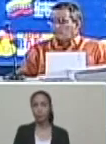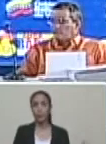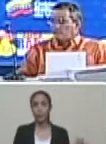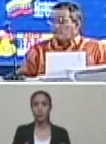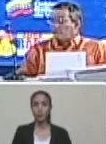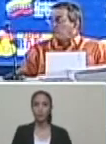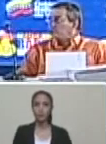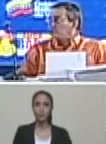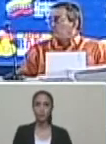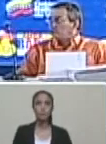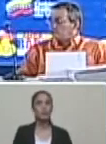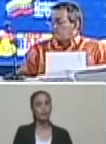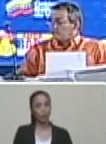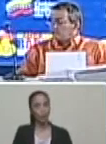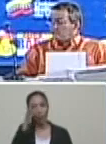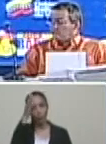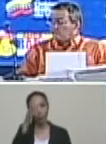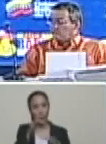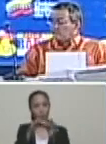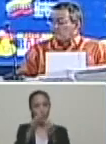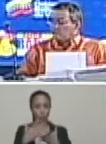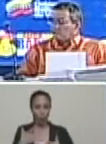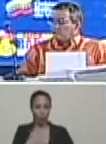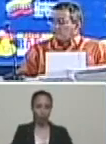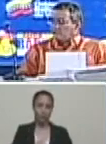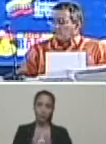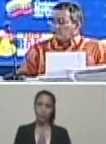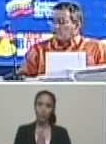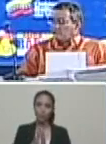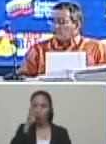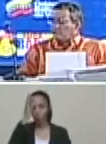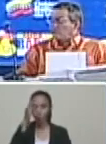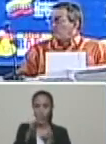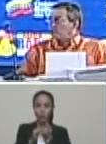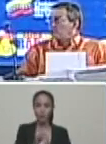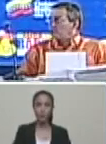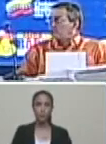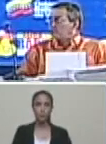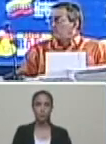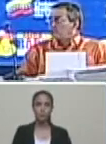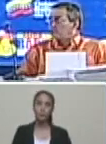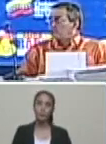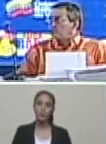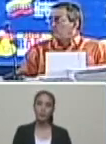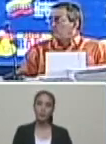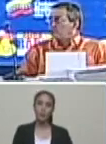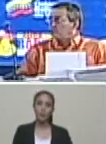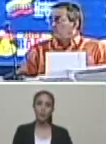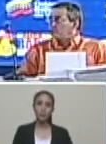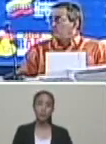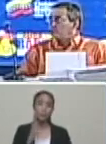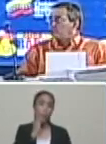ustedes, tengan fe y confianza. Mi mamá siempre decía cuando estábamos, mira,